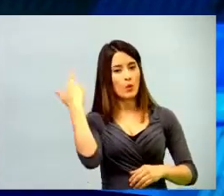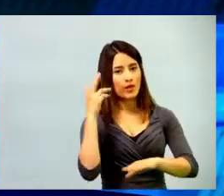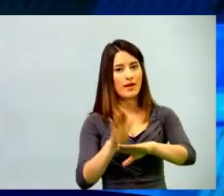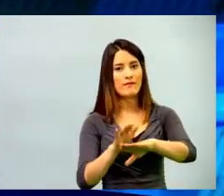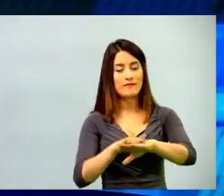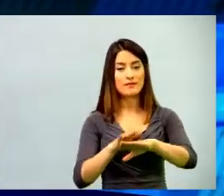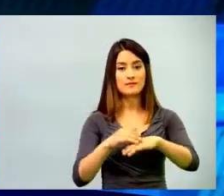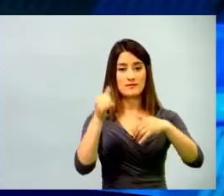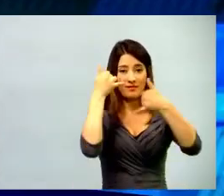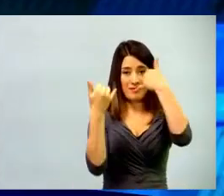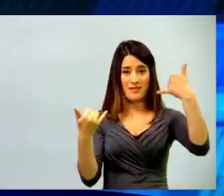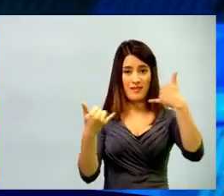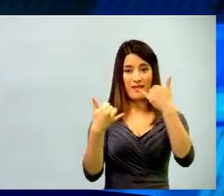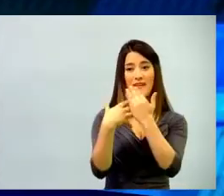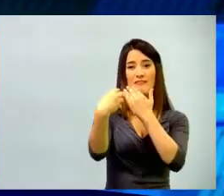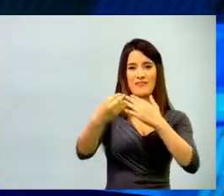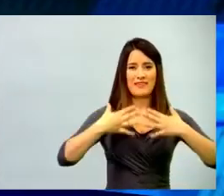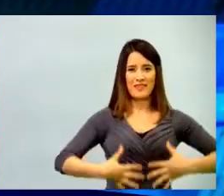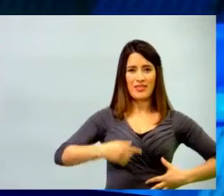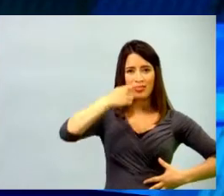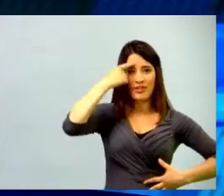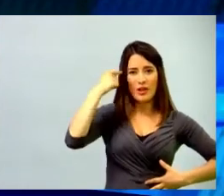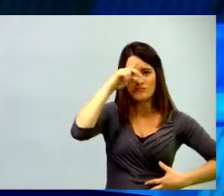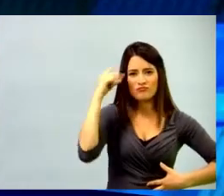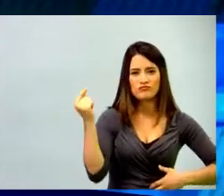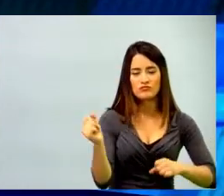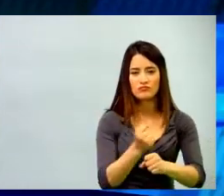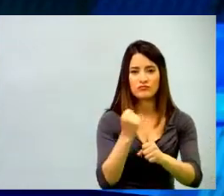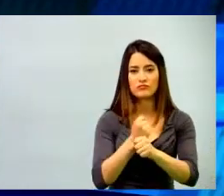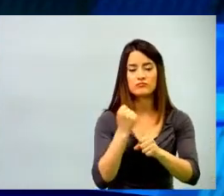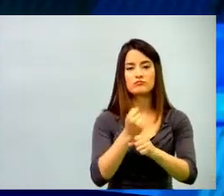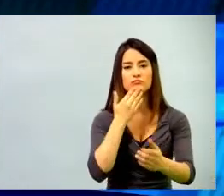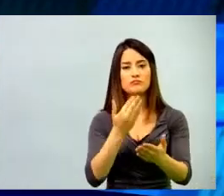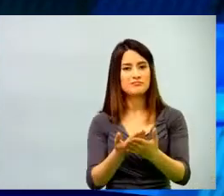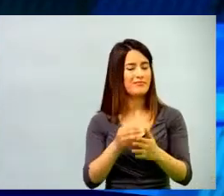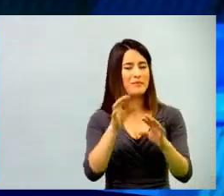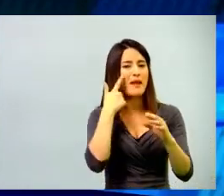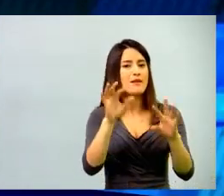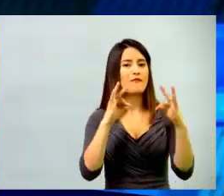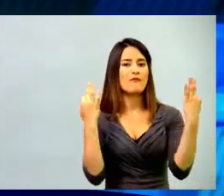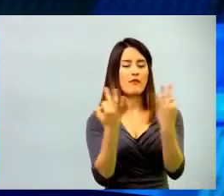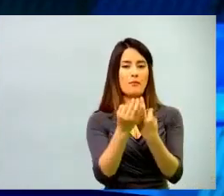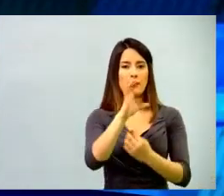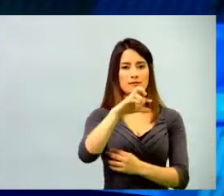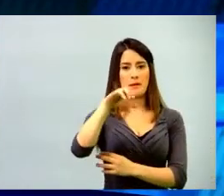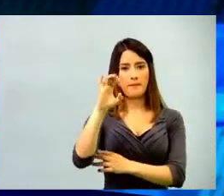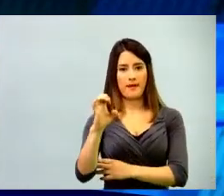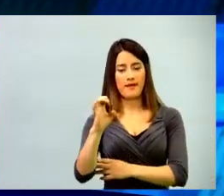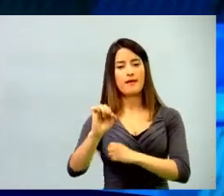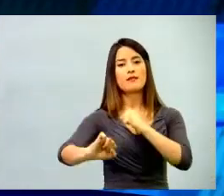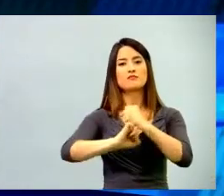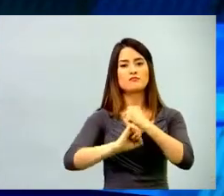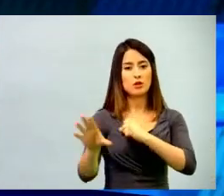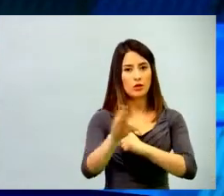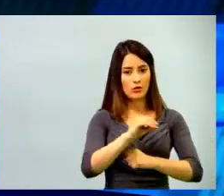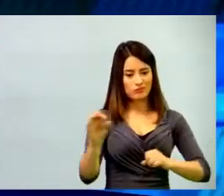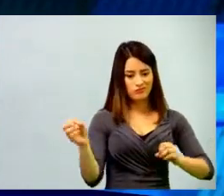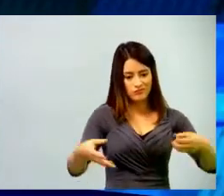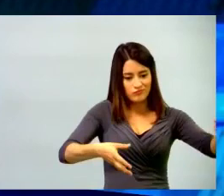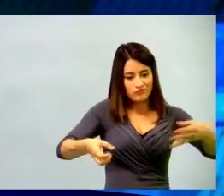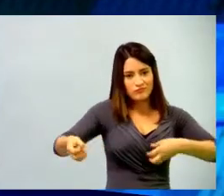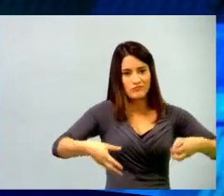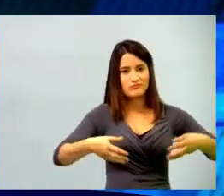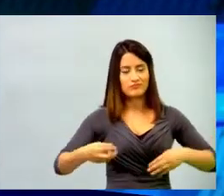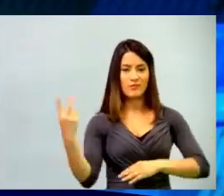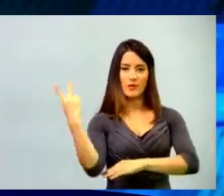de producción, a todo el equipo de Computadores para Educar, a toda la familia CPE, que hizo posible este primer evento, que ha sido